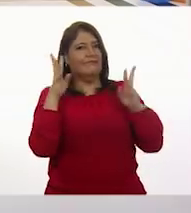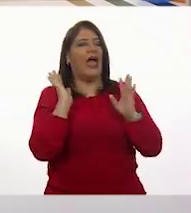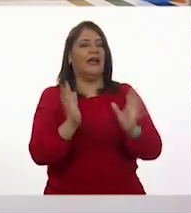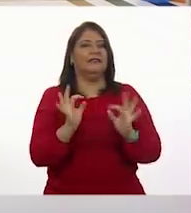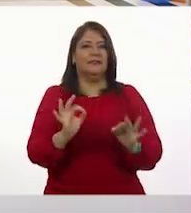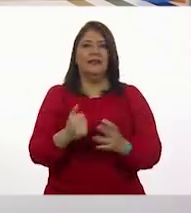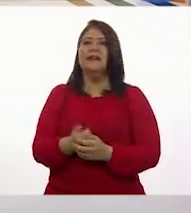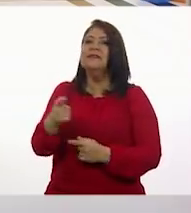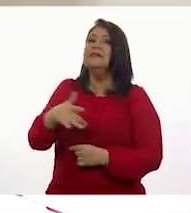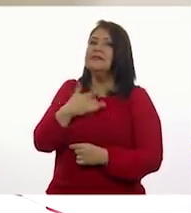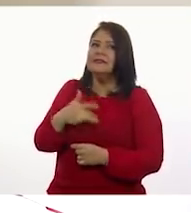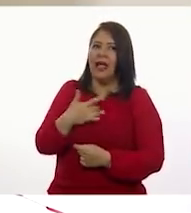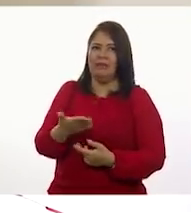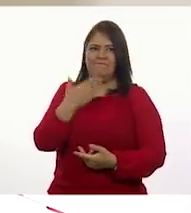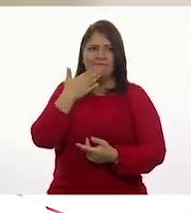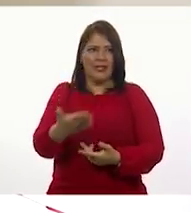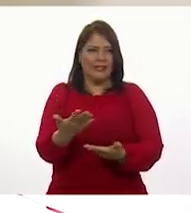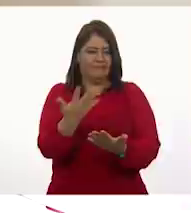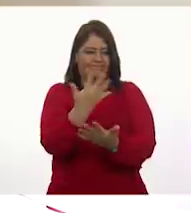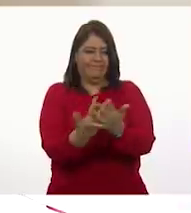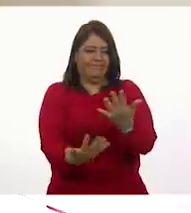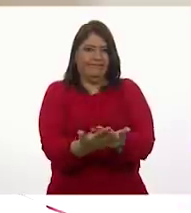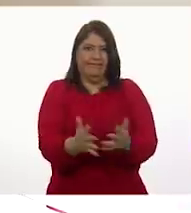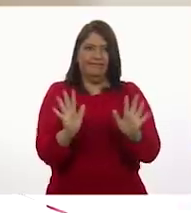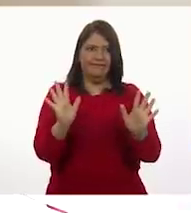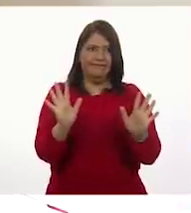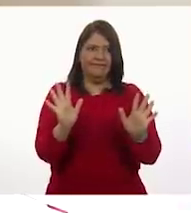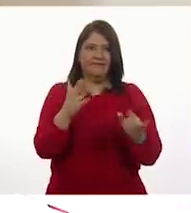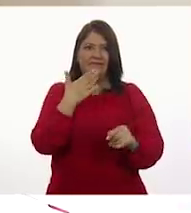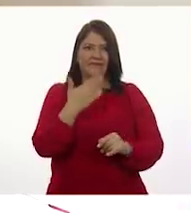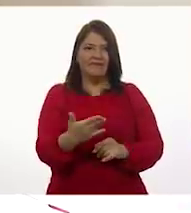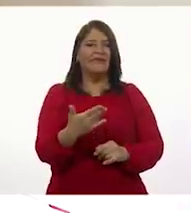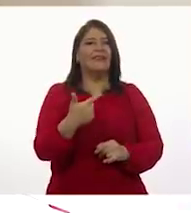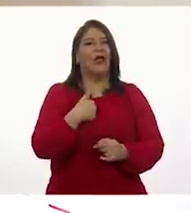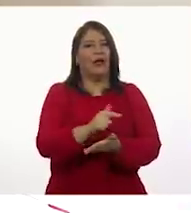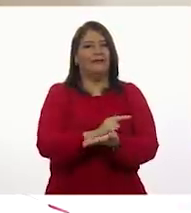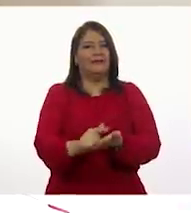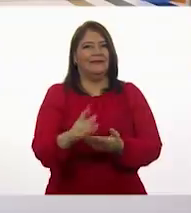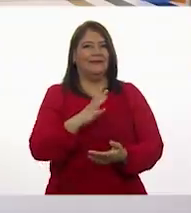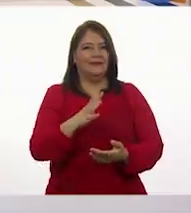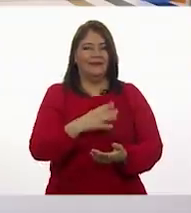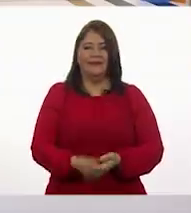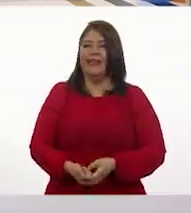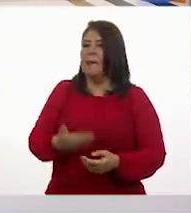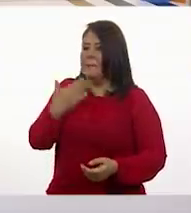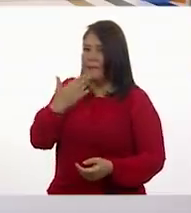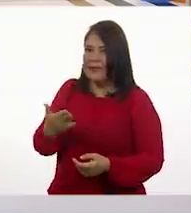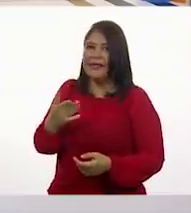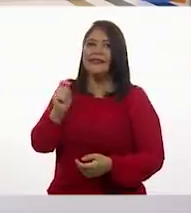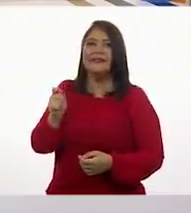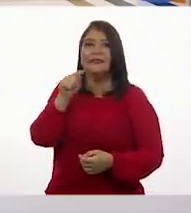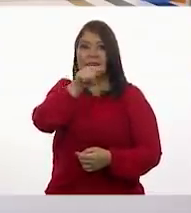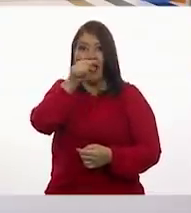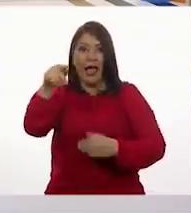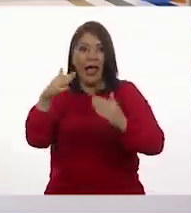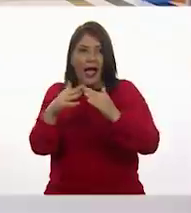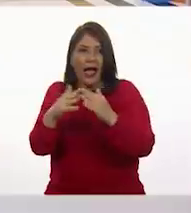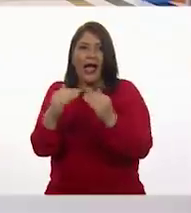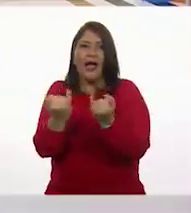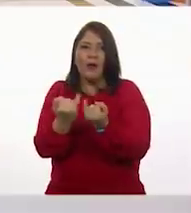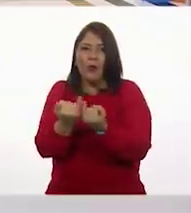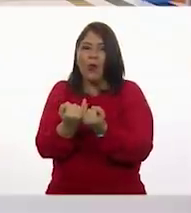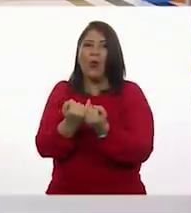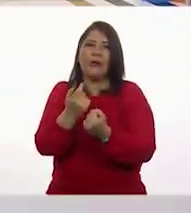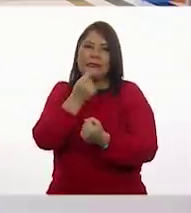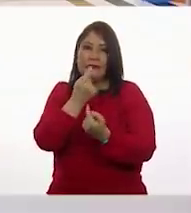siente? ¡Excelente! Así ya tengo mis manitas limpias. ¡Perfecto! ¿Y en casa ustedes también, niñas